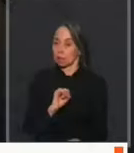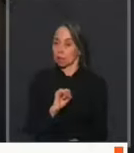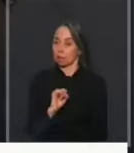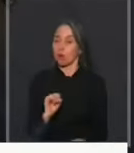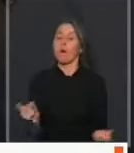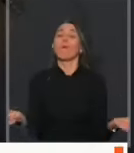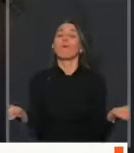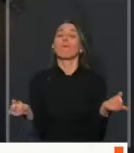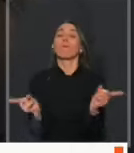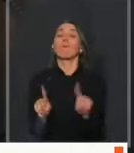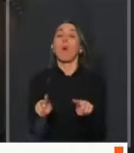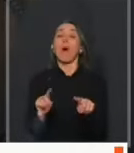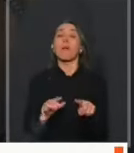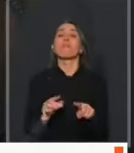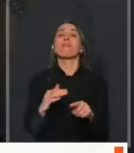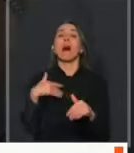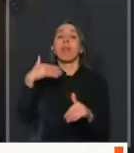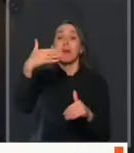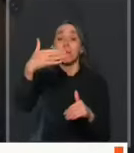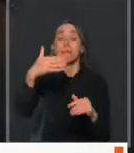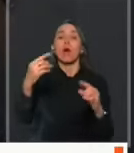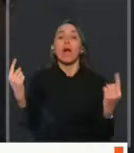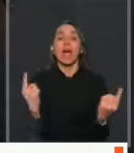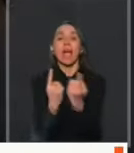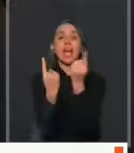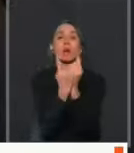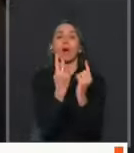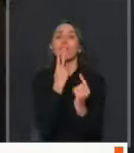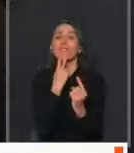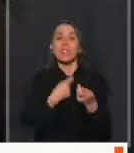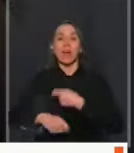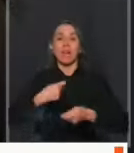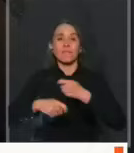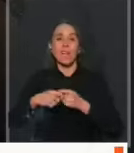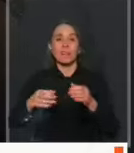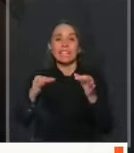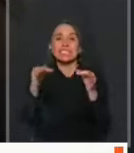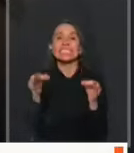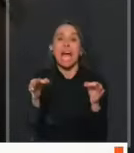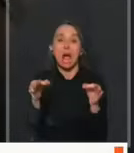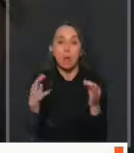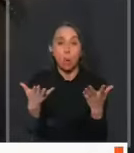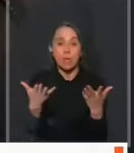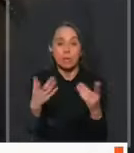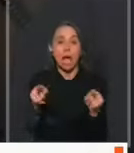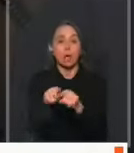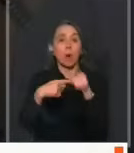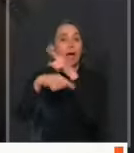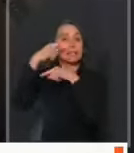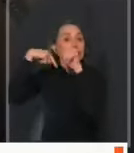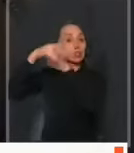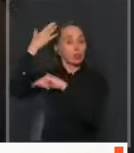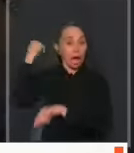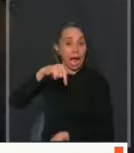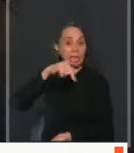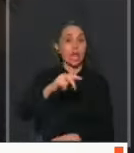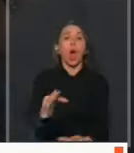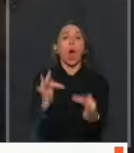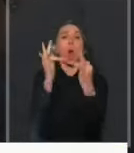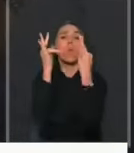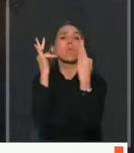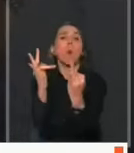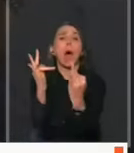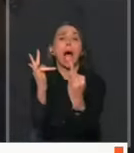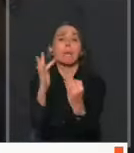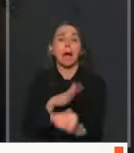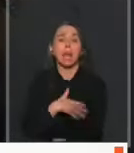a ser ese lugar de encuentro, de vida, de comercio y de seguridad que fue históricamente. Y nunca más tengamos que